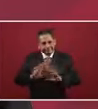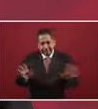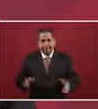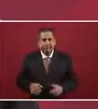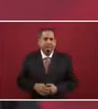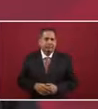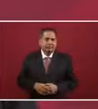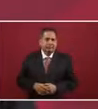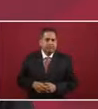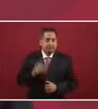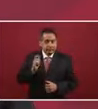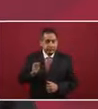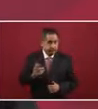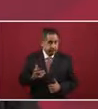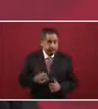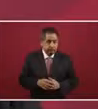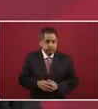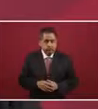Si